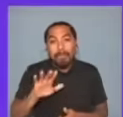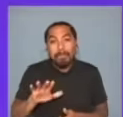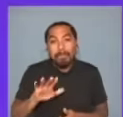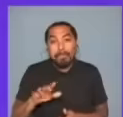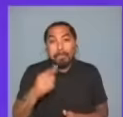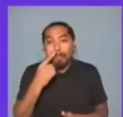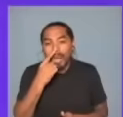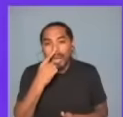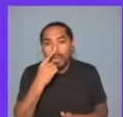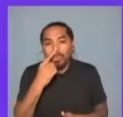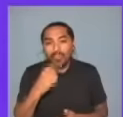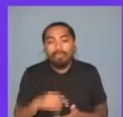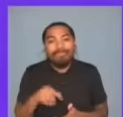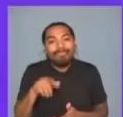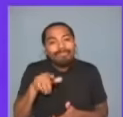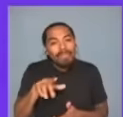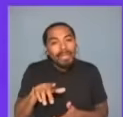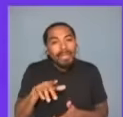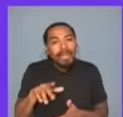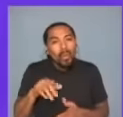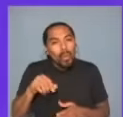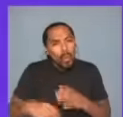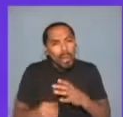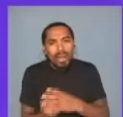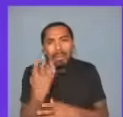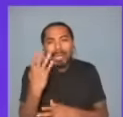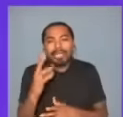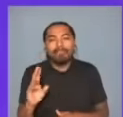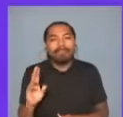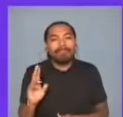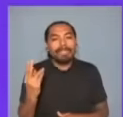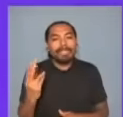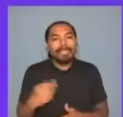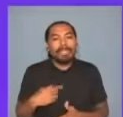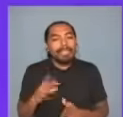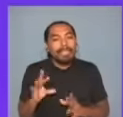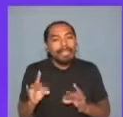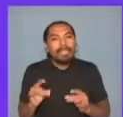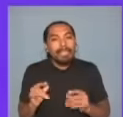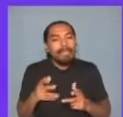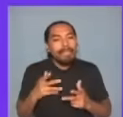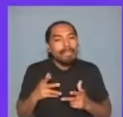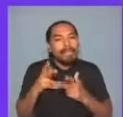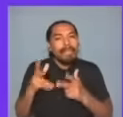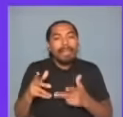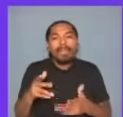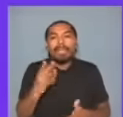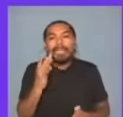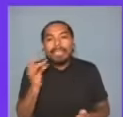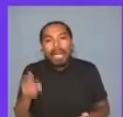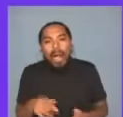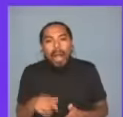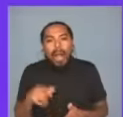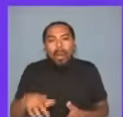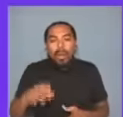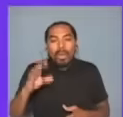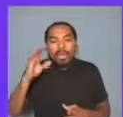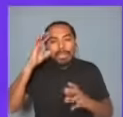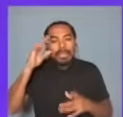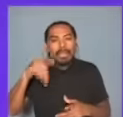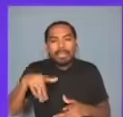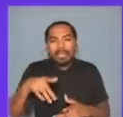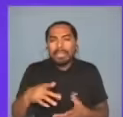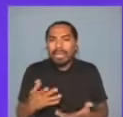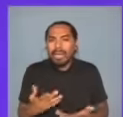es durísimo tener que hablar en esta situación. Lo vamos a recordar, lo vamos a recordar con Omar. Trabajamos muchísimos años con